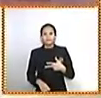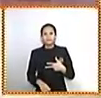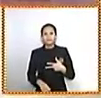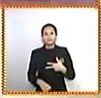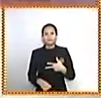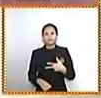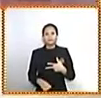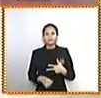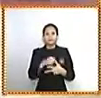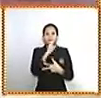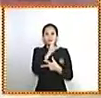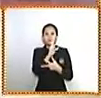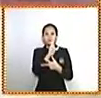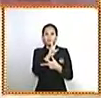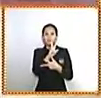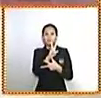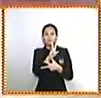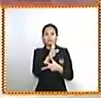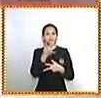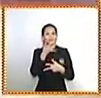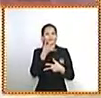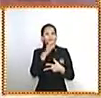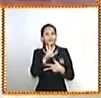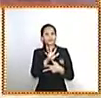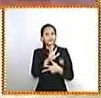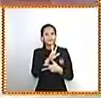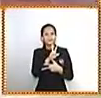Este es el 62, segundo número, suerte.